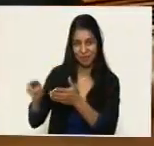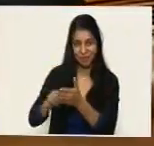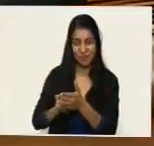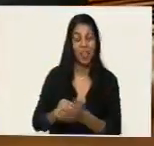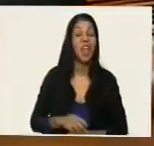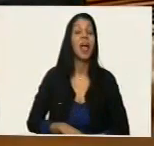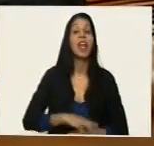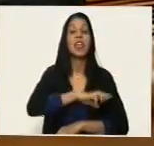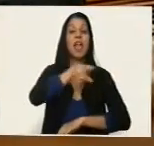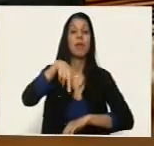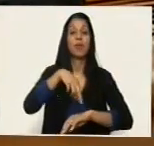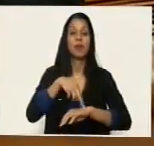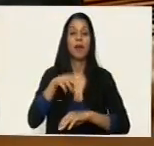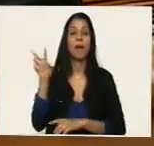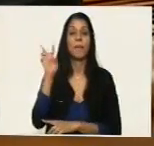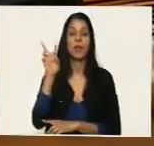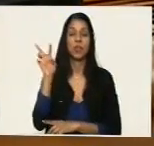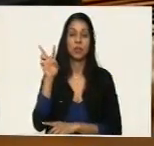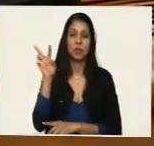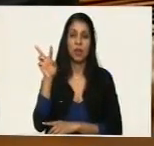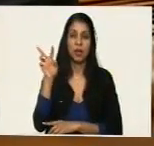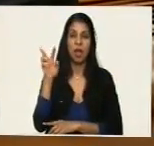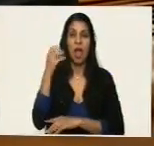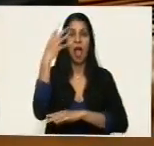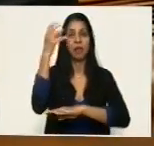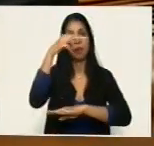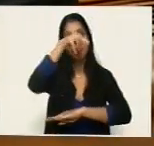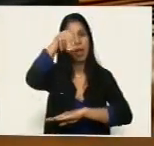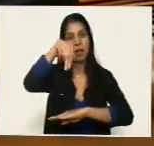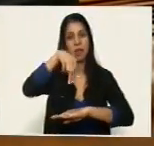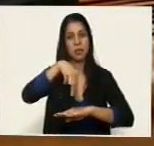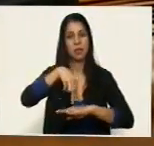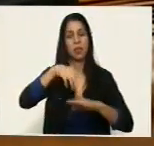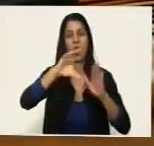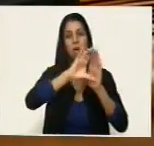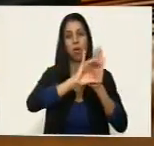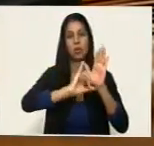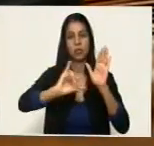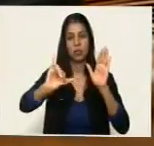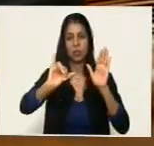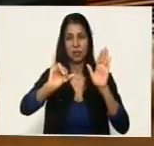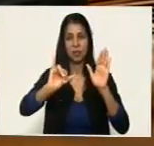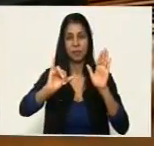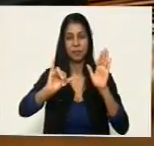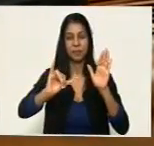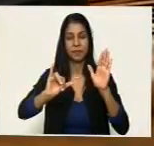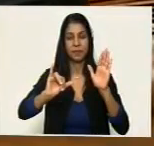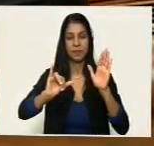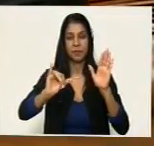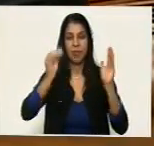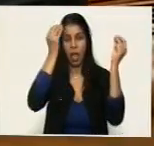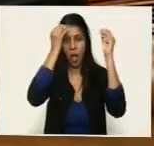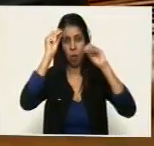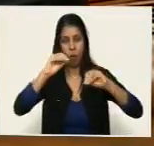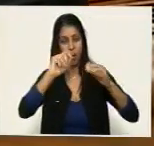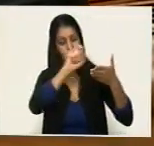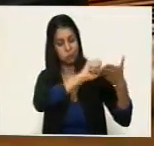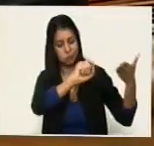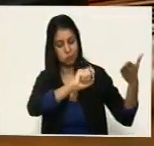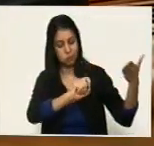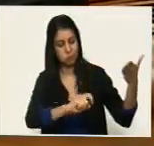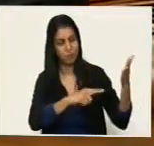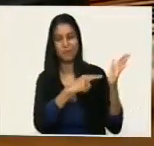República Bolivariana de Venezuela, Asamblea Nacional Constituyente. Acuerdo constituyente